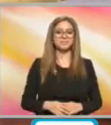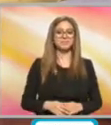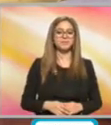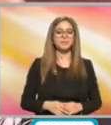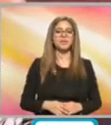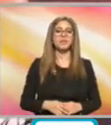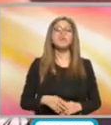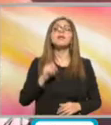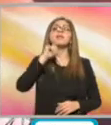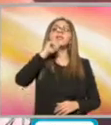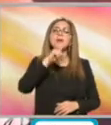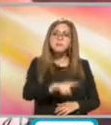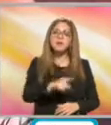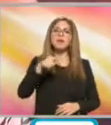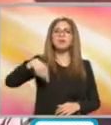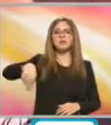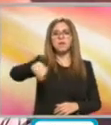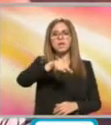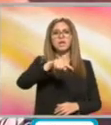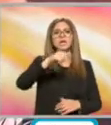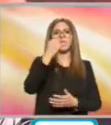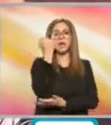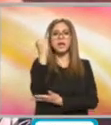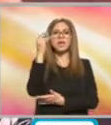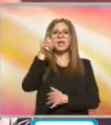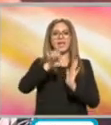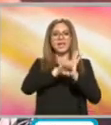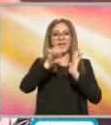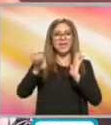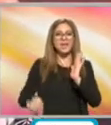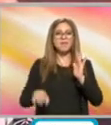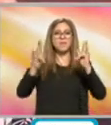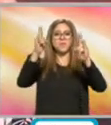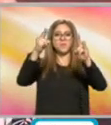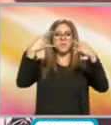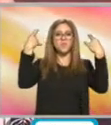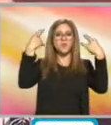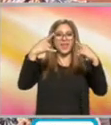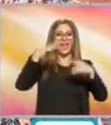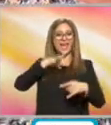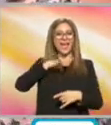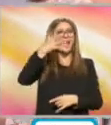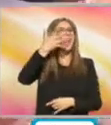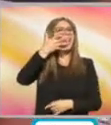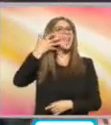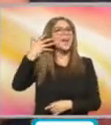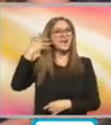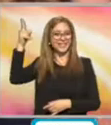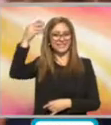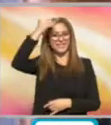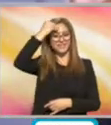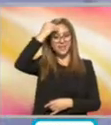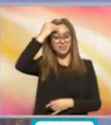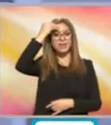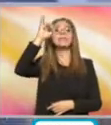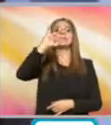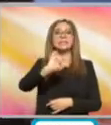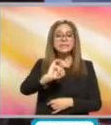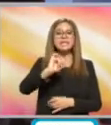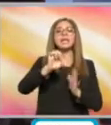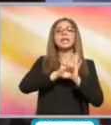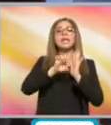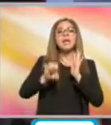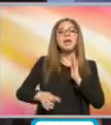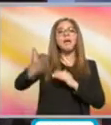muy interesante en estas puertas donde están los leones de Chapultepec. Así es, se han realizado actividades rumbo al festival. Hubo